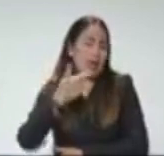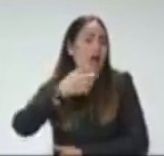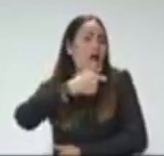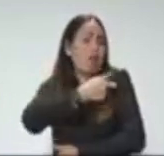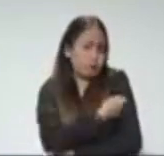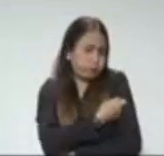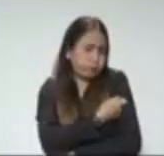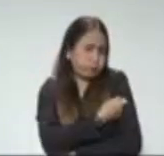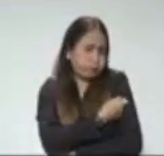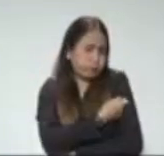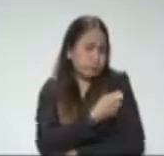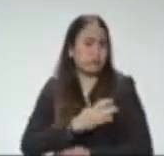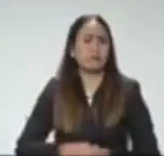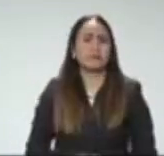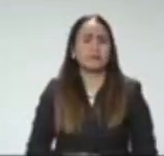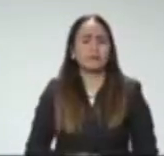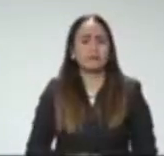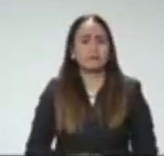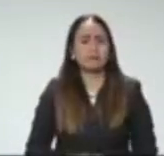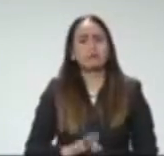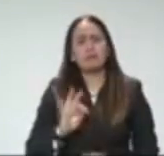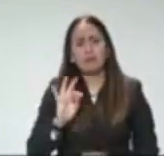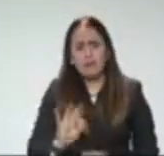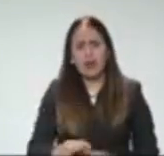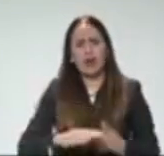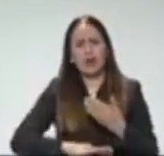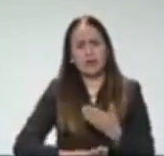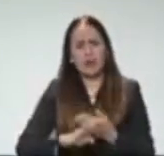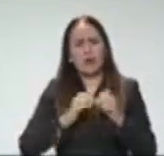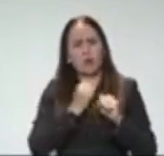ir generando esa inmunidad general de grupo